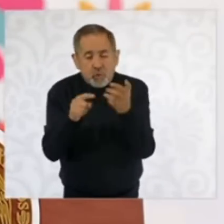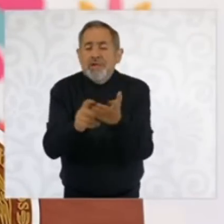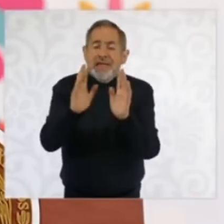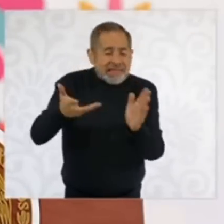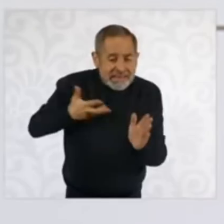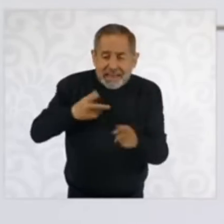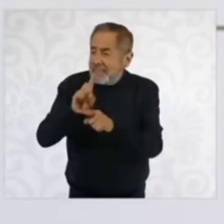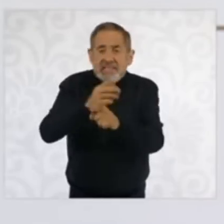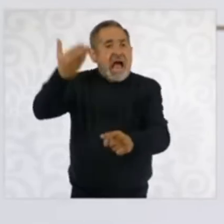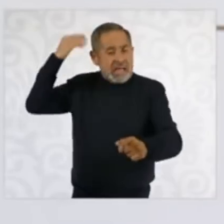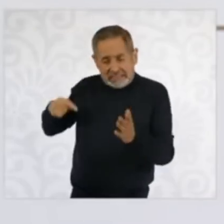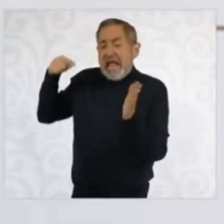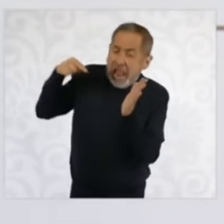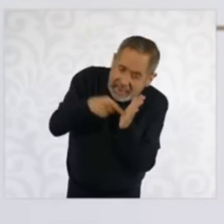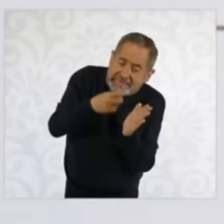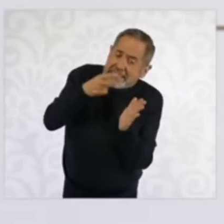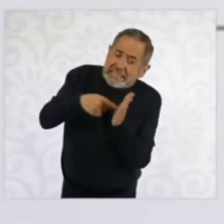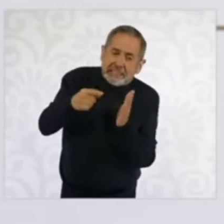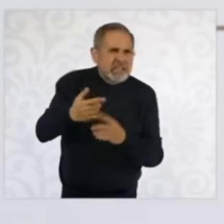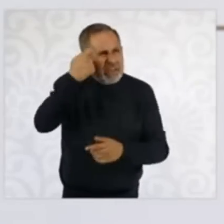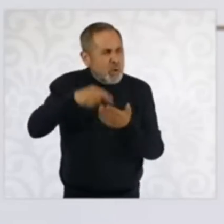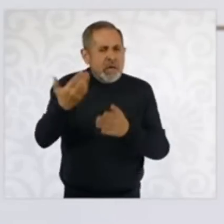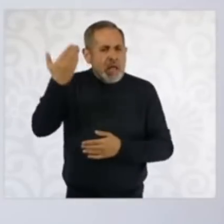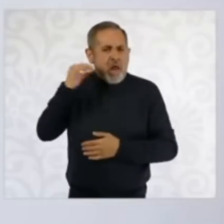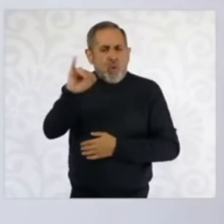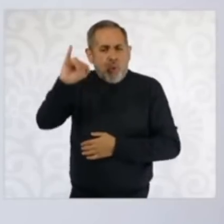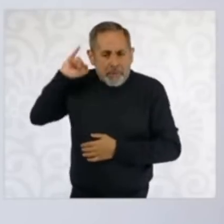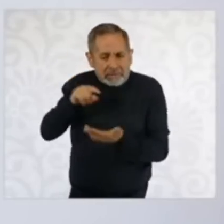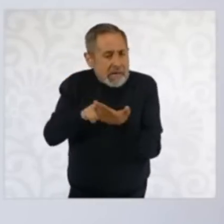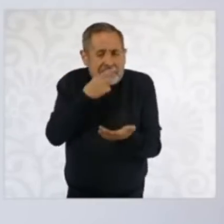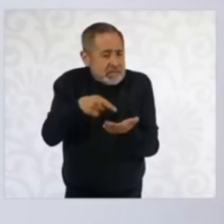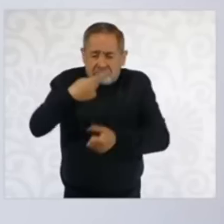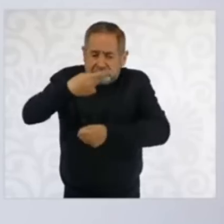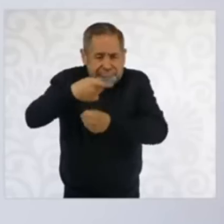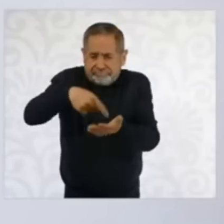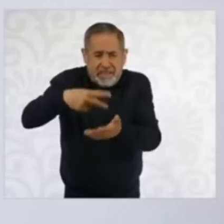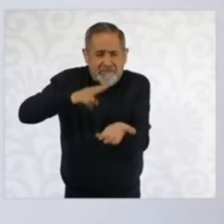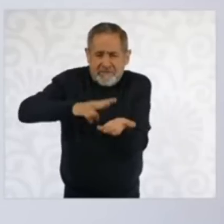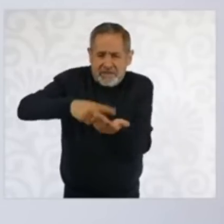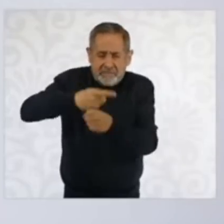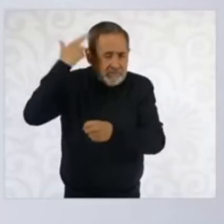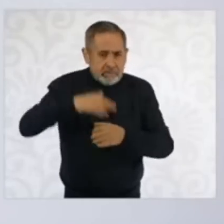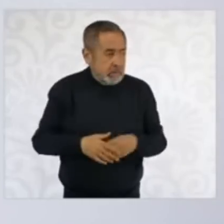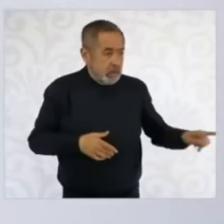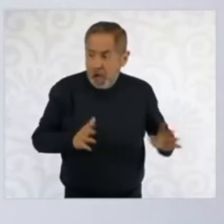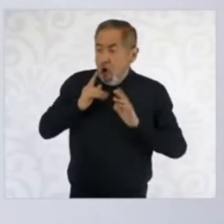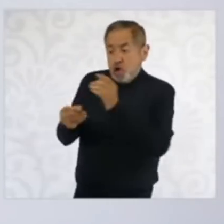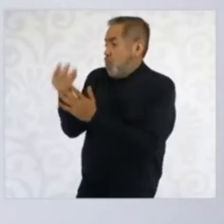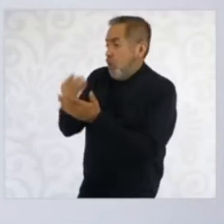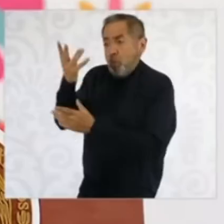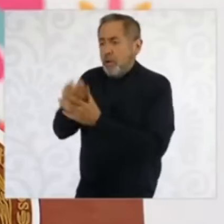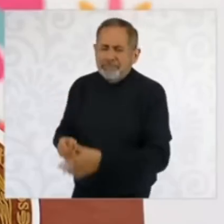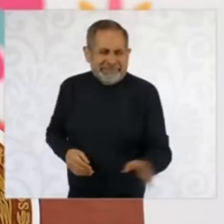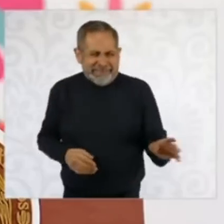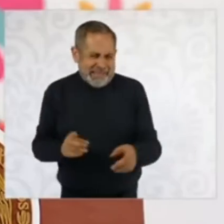aquí el jueves, ¿no? El jueves. O sea, ahora resulta que es novedad la supremacía